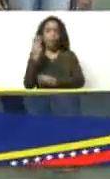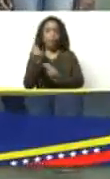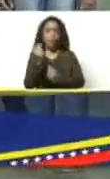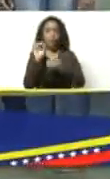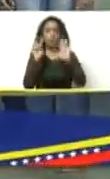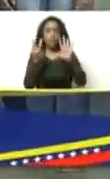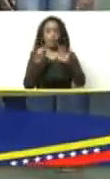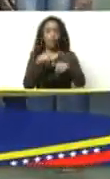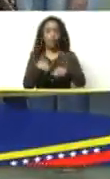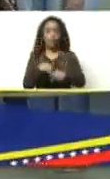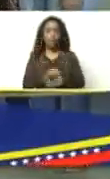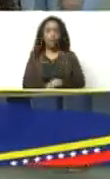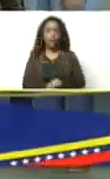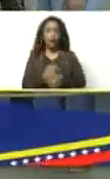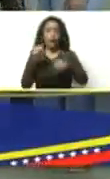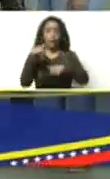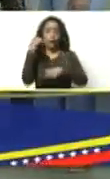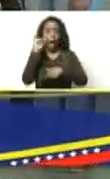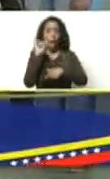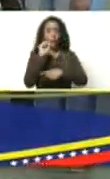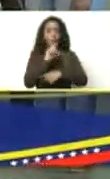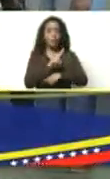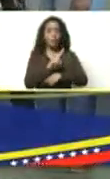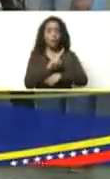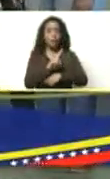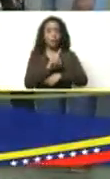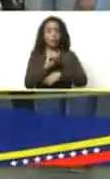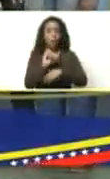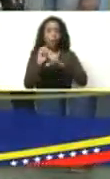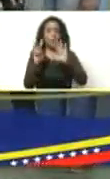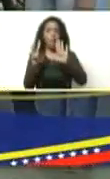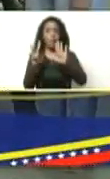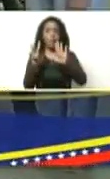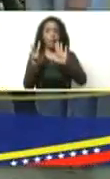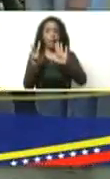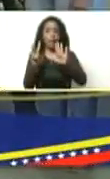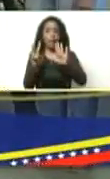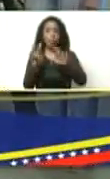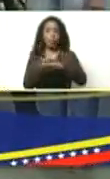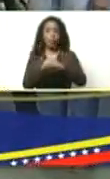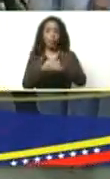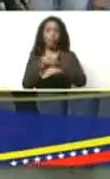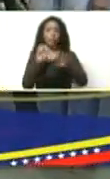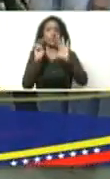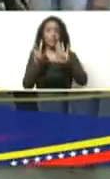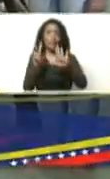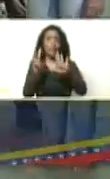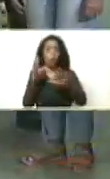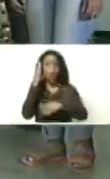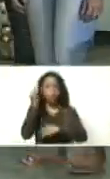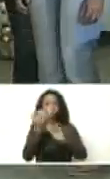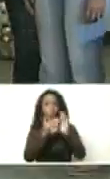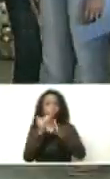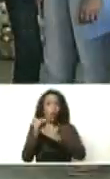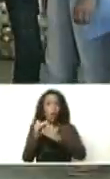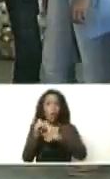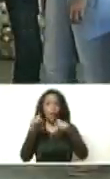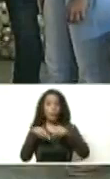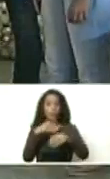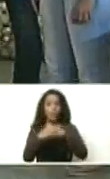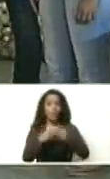7. Aquí convergen 107 consejos comunales, pero desde aquí se va a